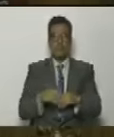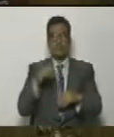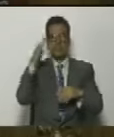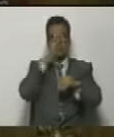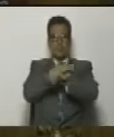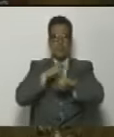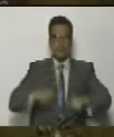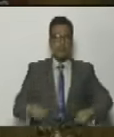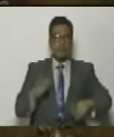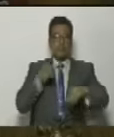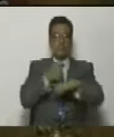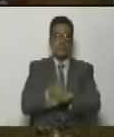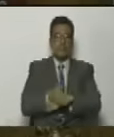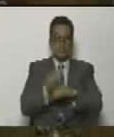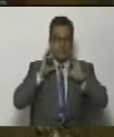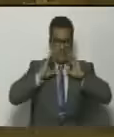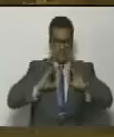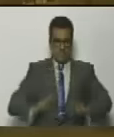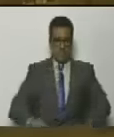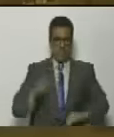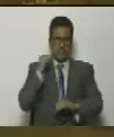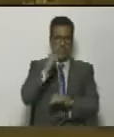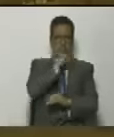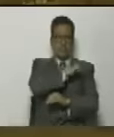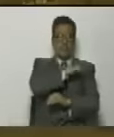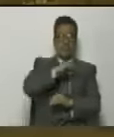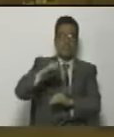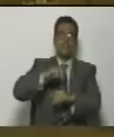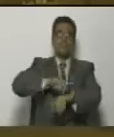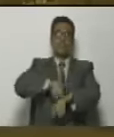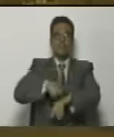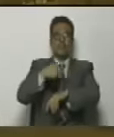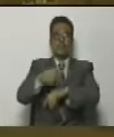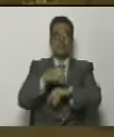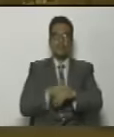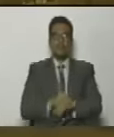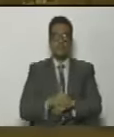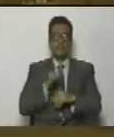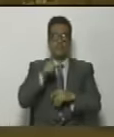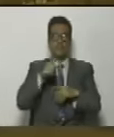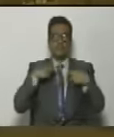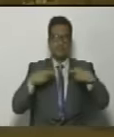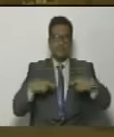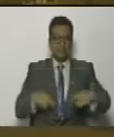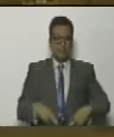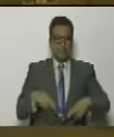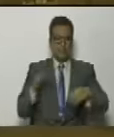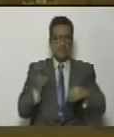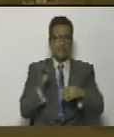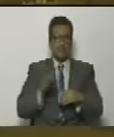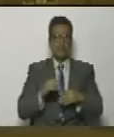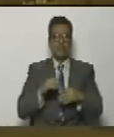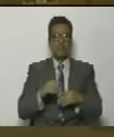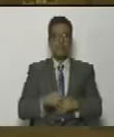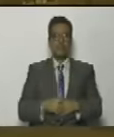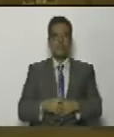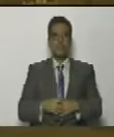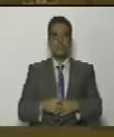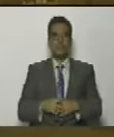CIFA, apareciendo su cuerpo asesinado luego de su cruel e inhumanamente torturado.